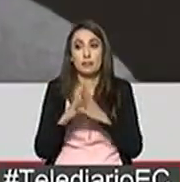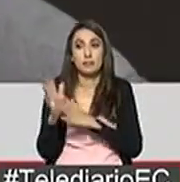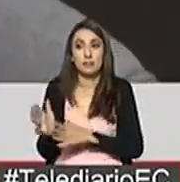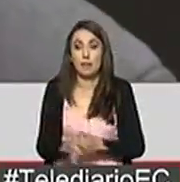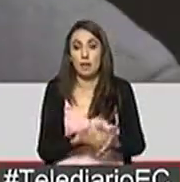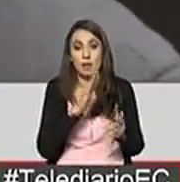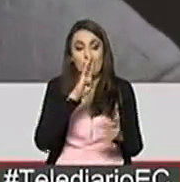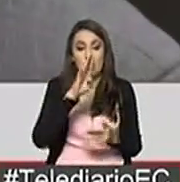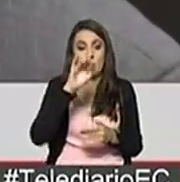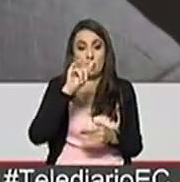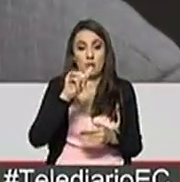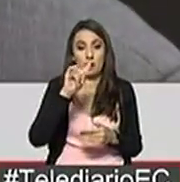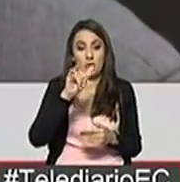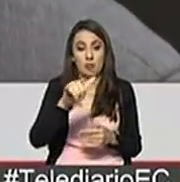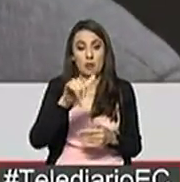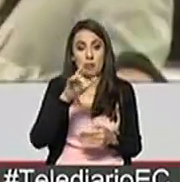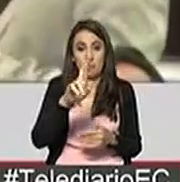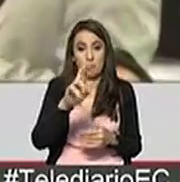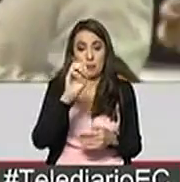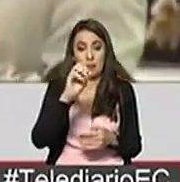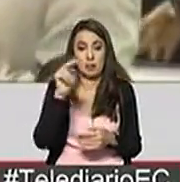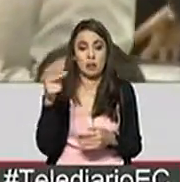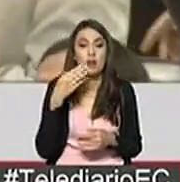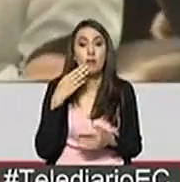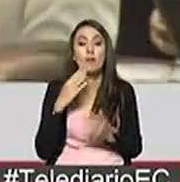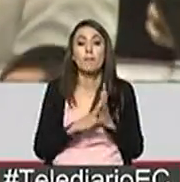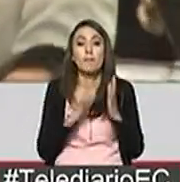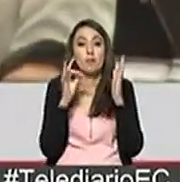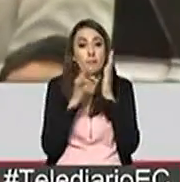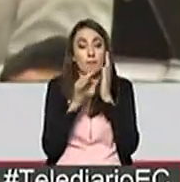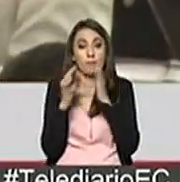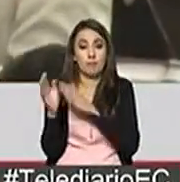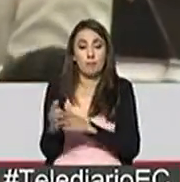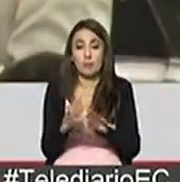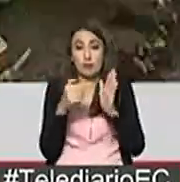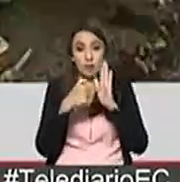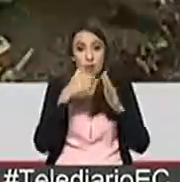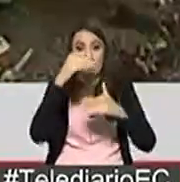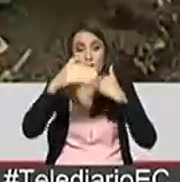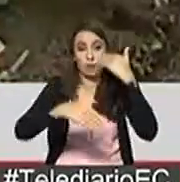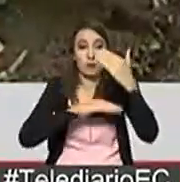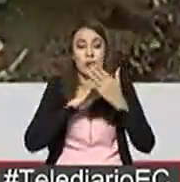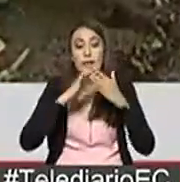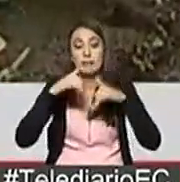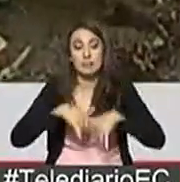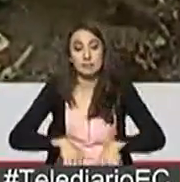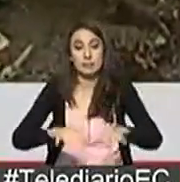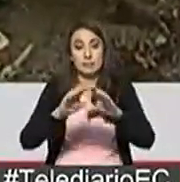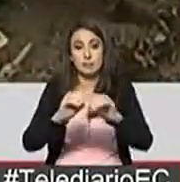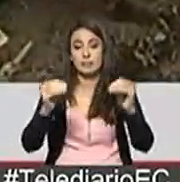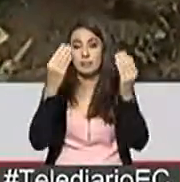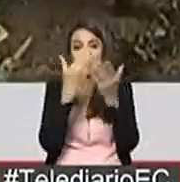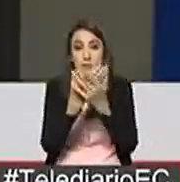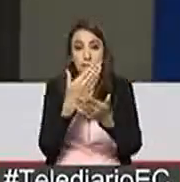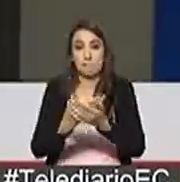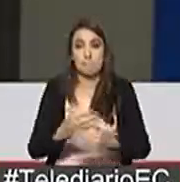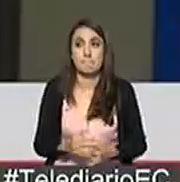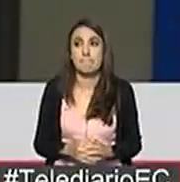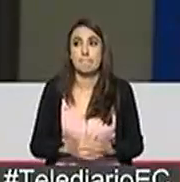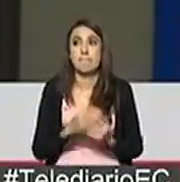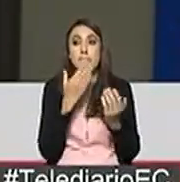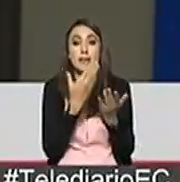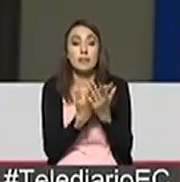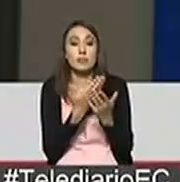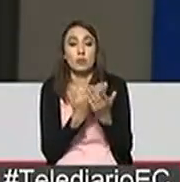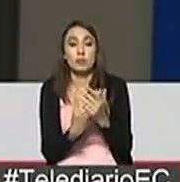Byron Flores, viceministro de Agricultura, subrayó el papel que tiene el Parlamento ahora mismo en el trámite de esta propuesta de norma económica. Es una